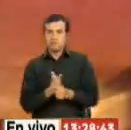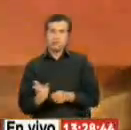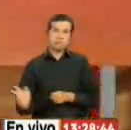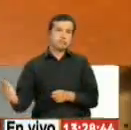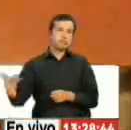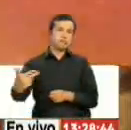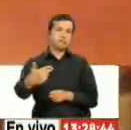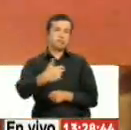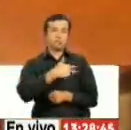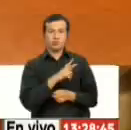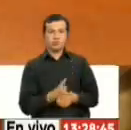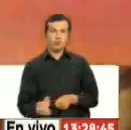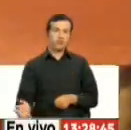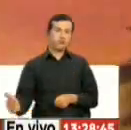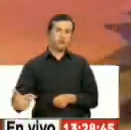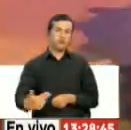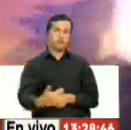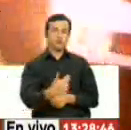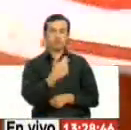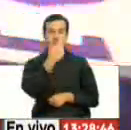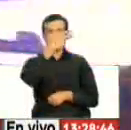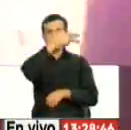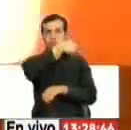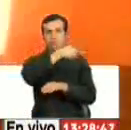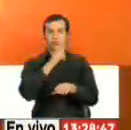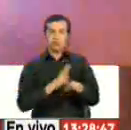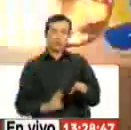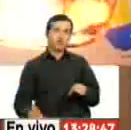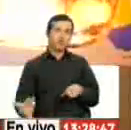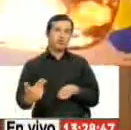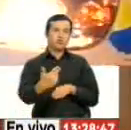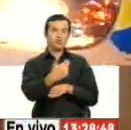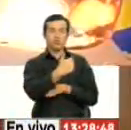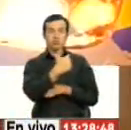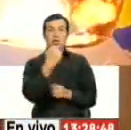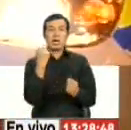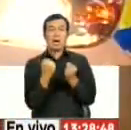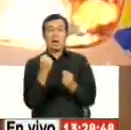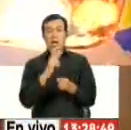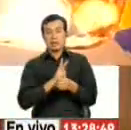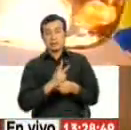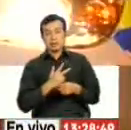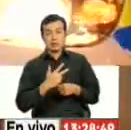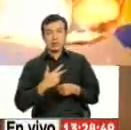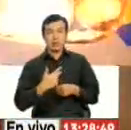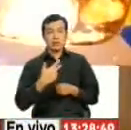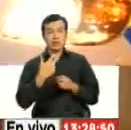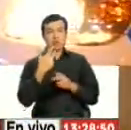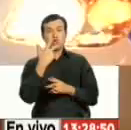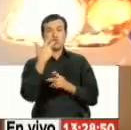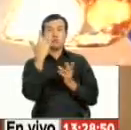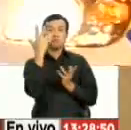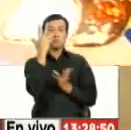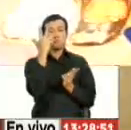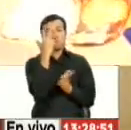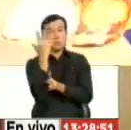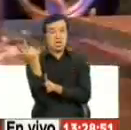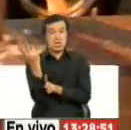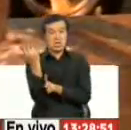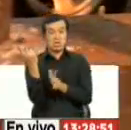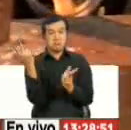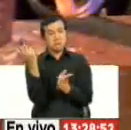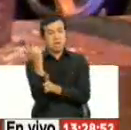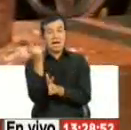para subir el puente patria que conecta con el suburbio de la ciudad el vehículo tuvo la luminaria del sector y quedó sobre el parterre